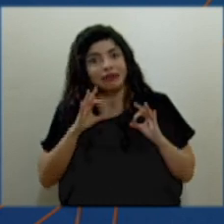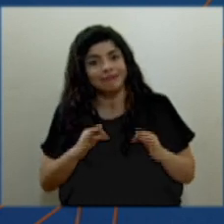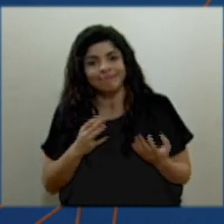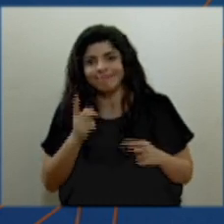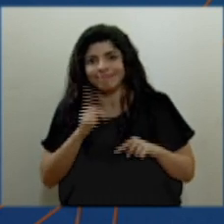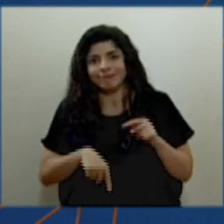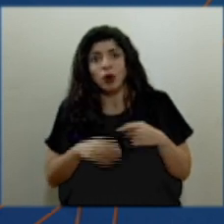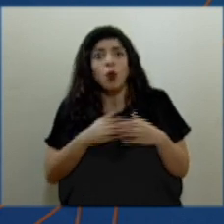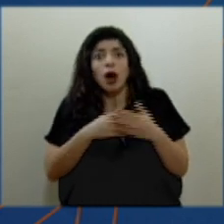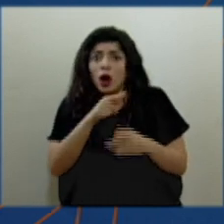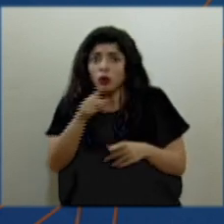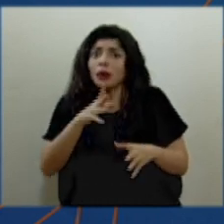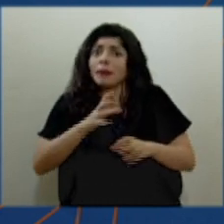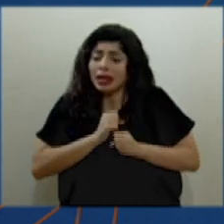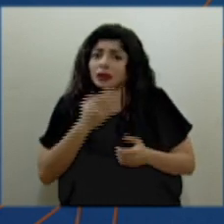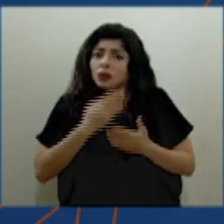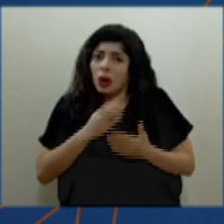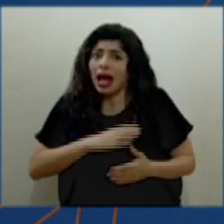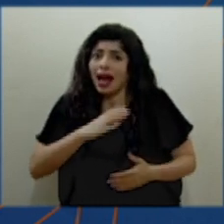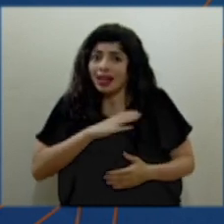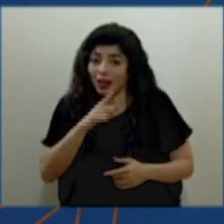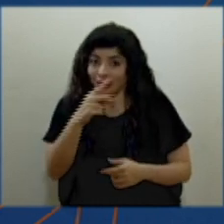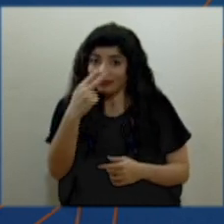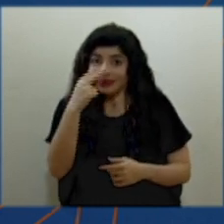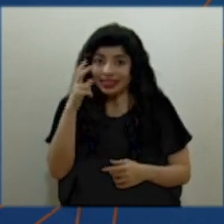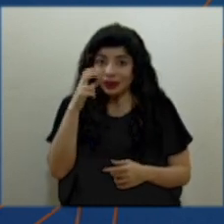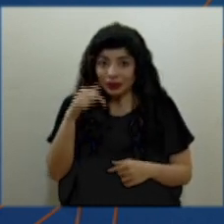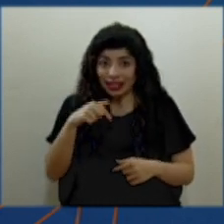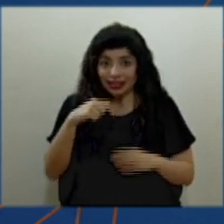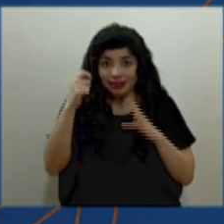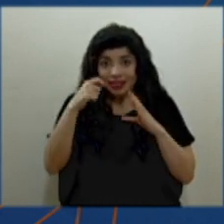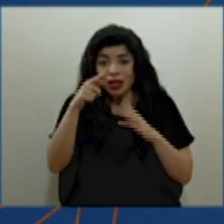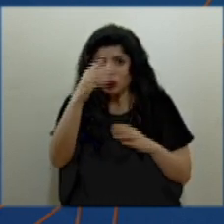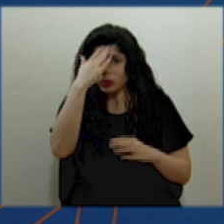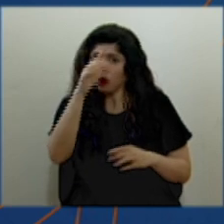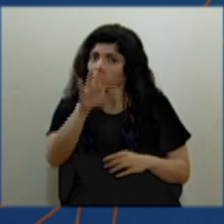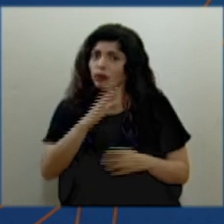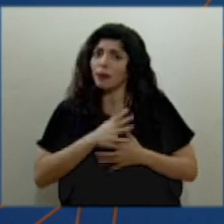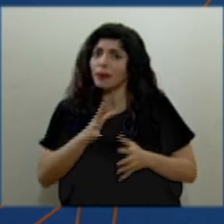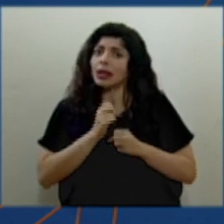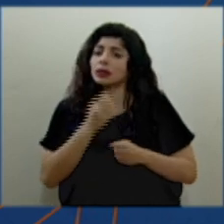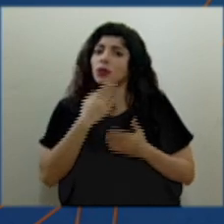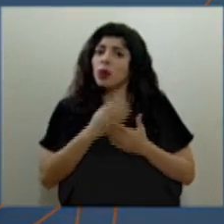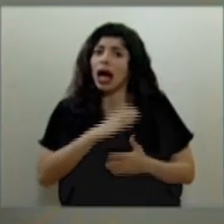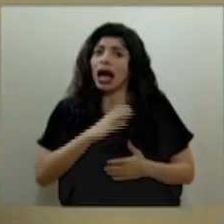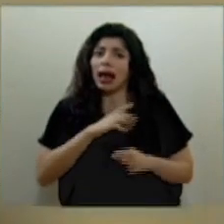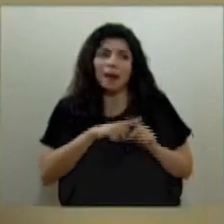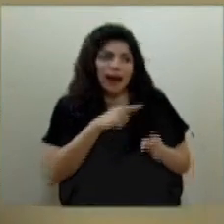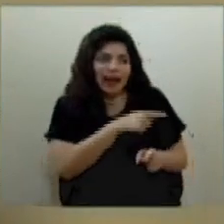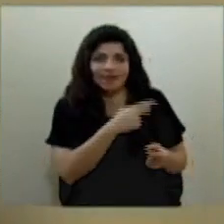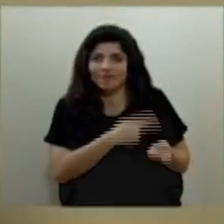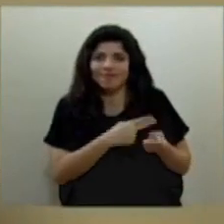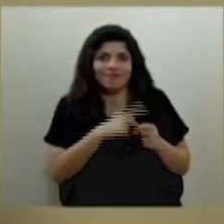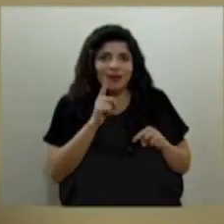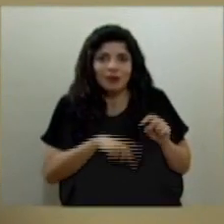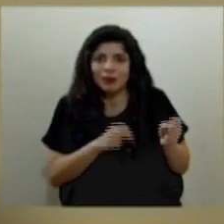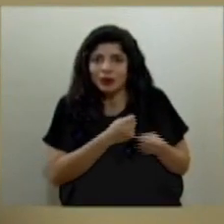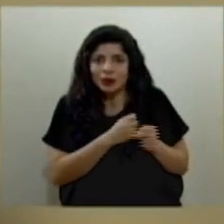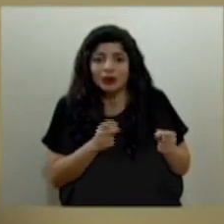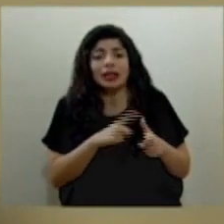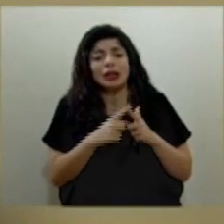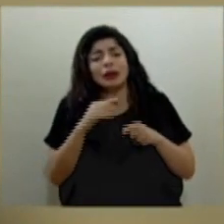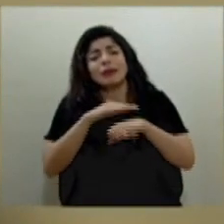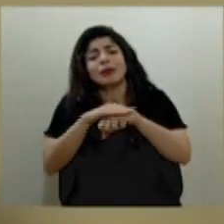merecen cualquiera de ustedes que siguen y escuchan esta transmisión, pues tenemos que tomar esas medidas, pero siempre llamamos a que por